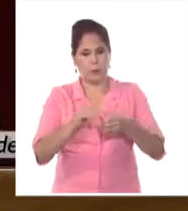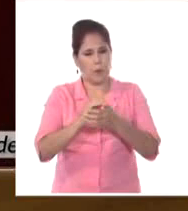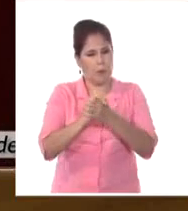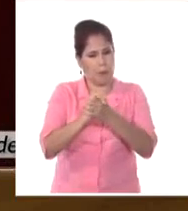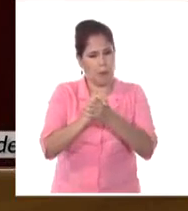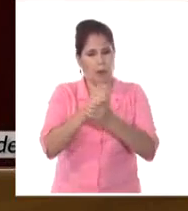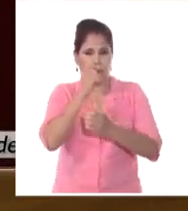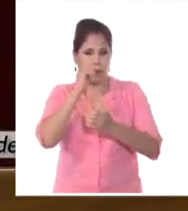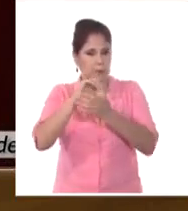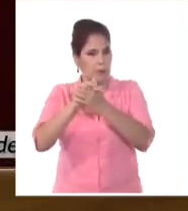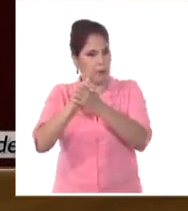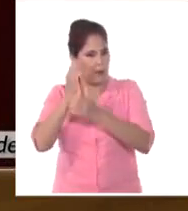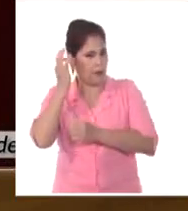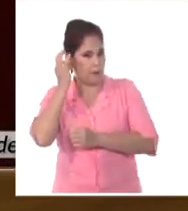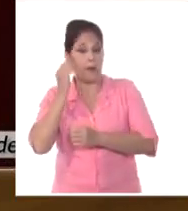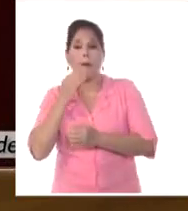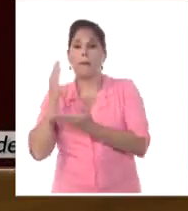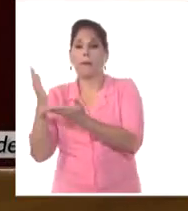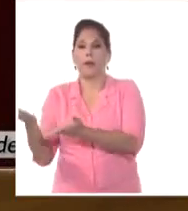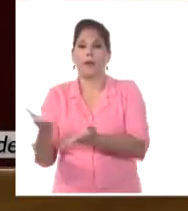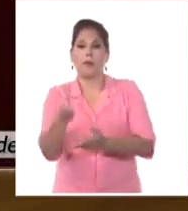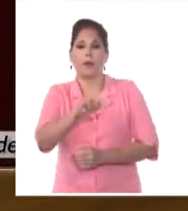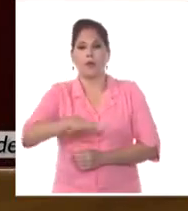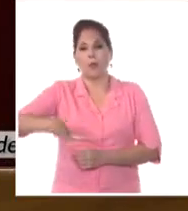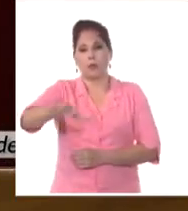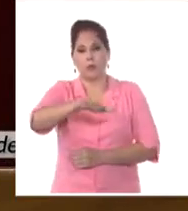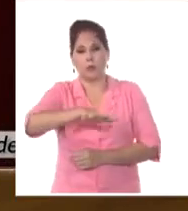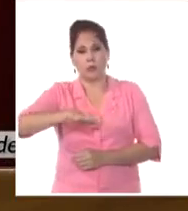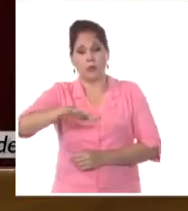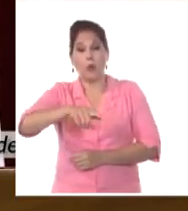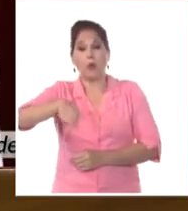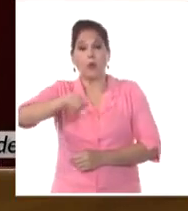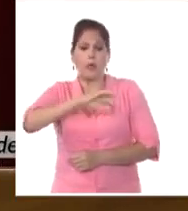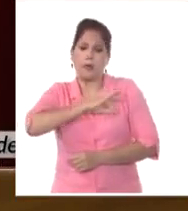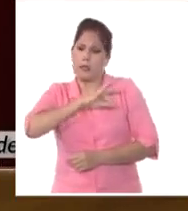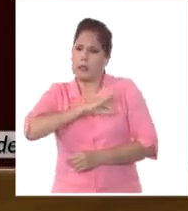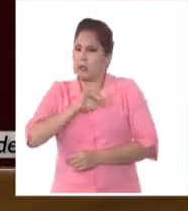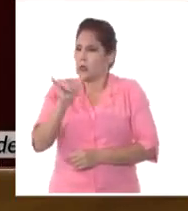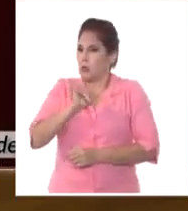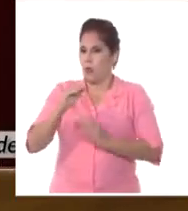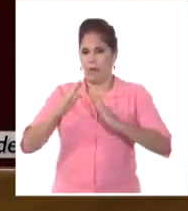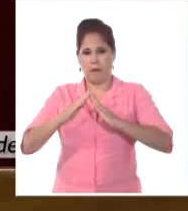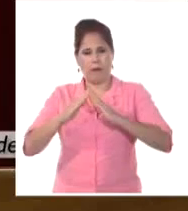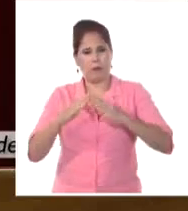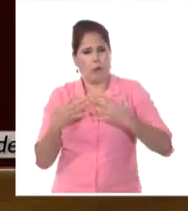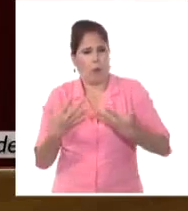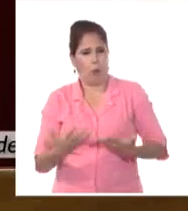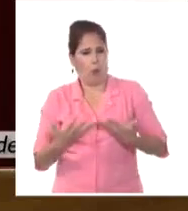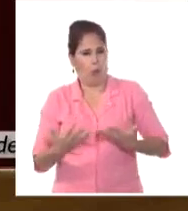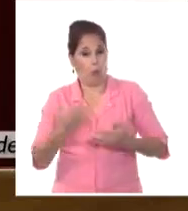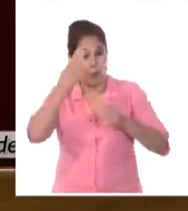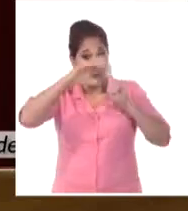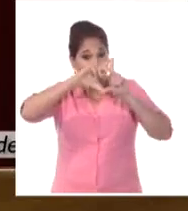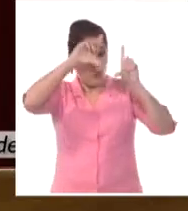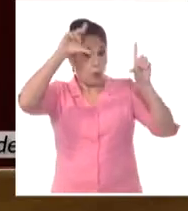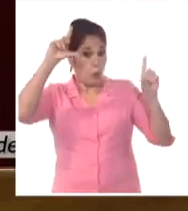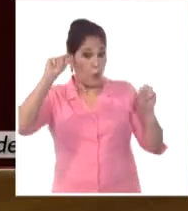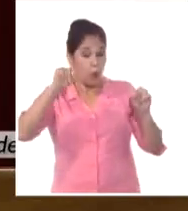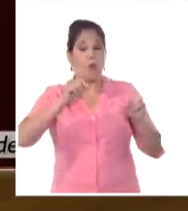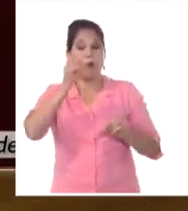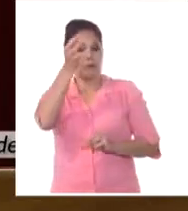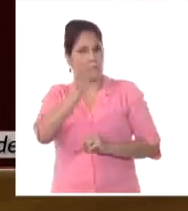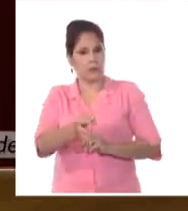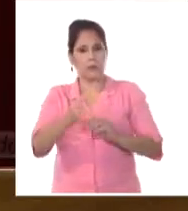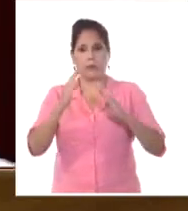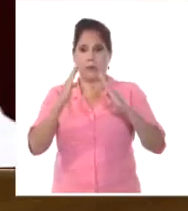y amigos, bienvenidos todos. Siéntanse en casa. Cuba es y será siempre la casa